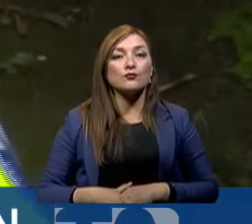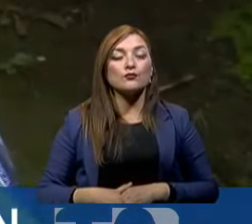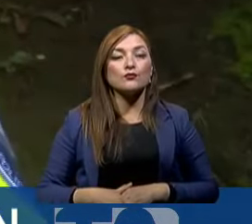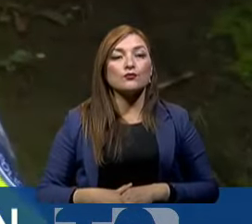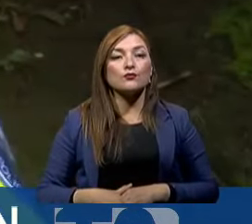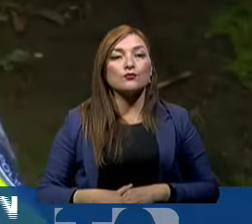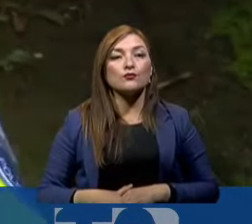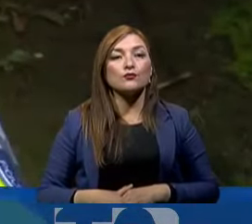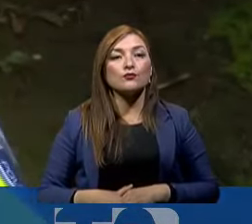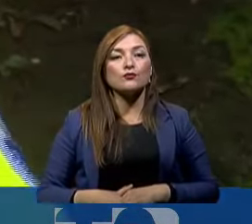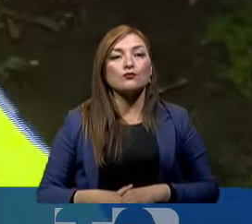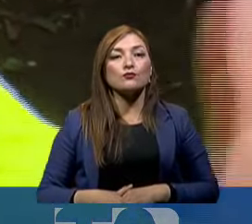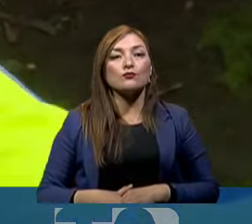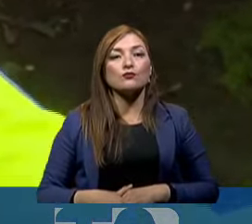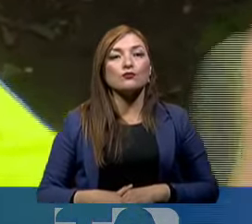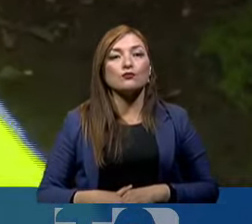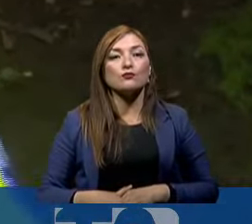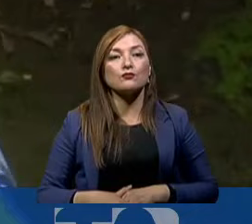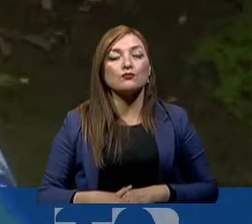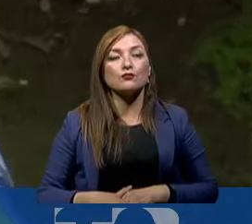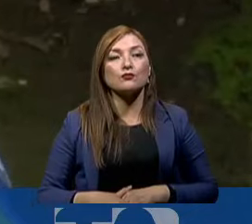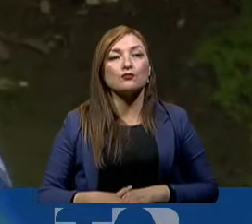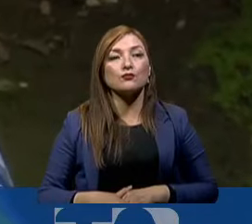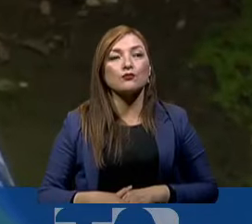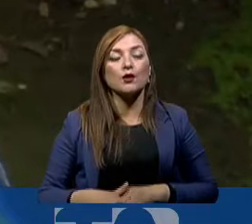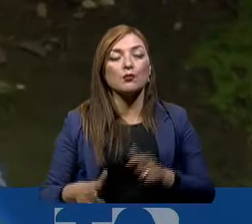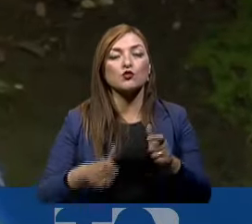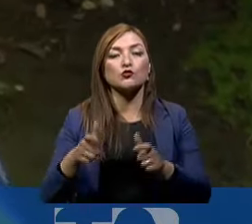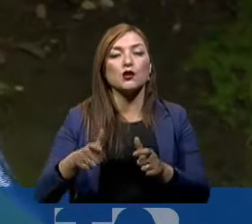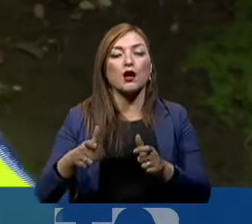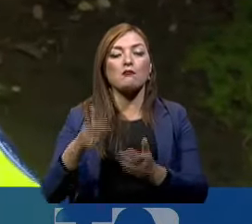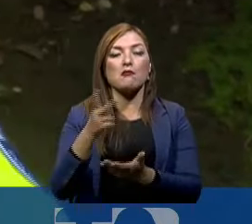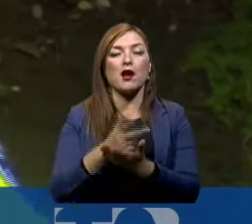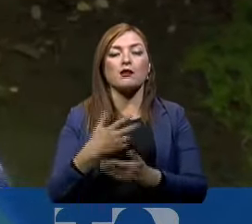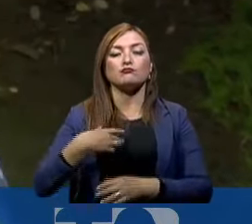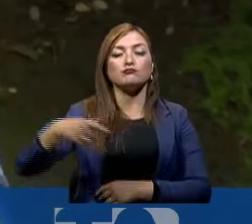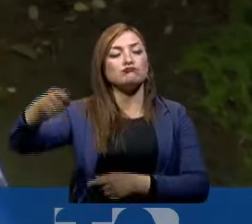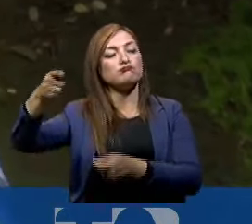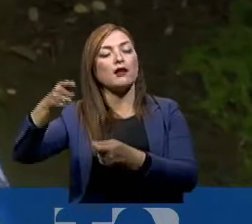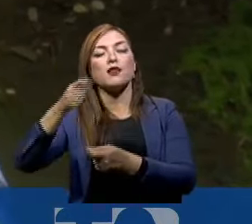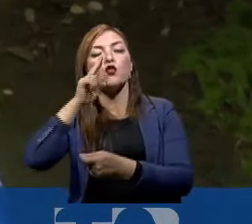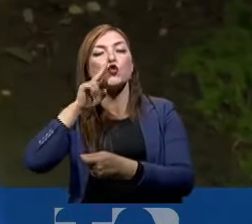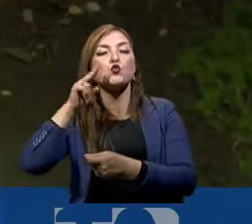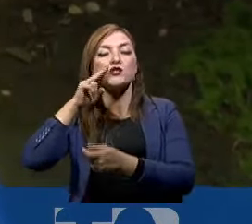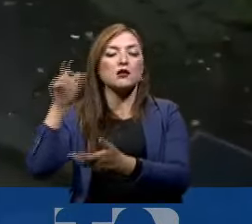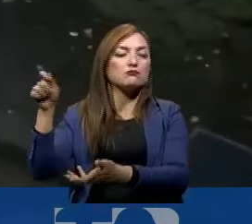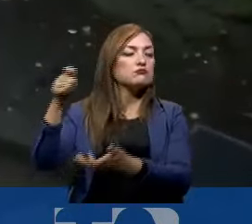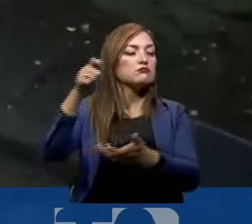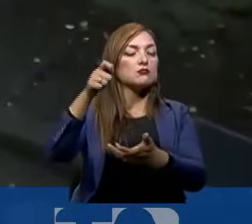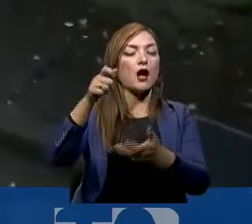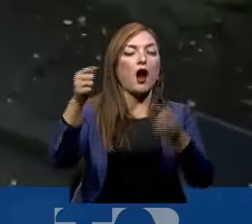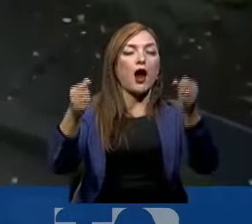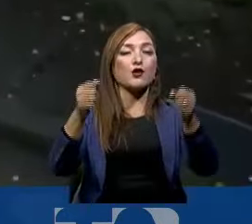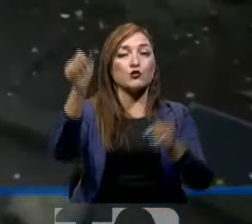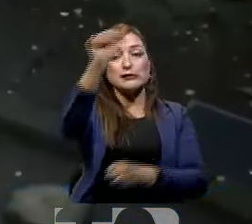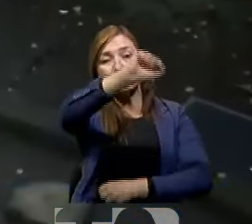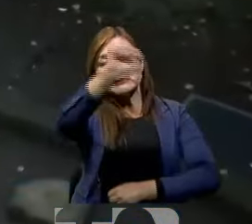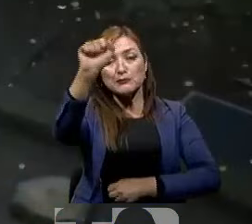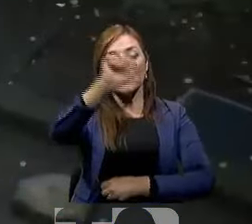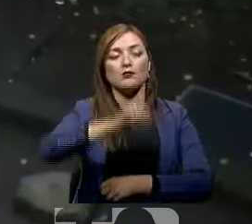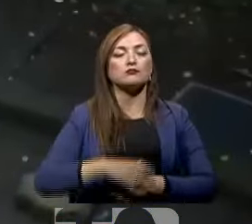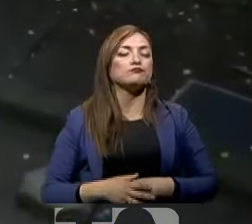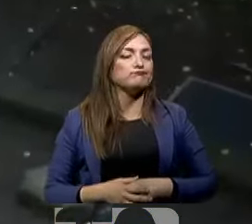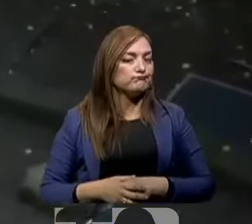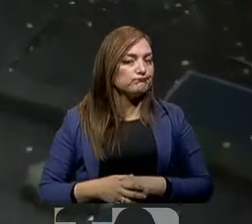Son aquellas personas que venden caramelos en las paradas de las esquinas, limpia parabrisas. Los